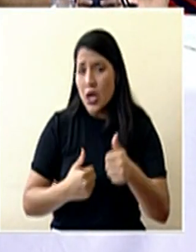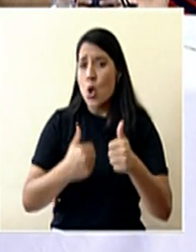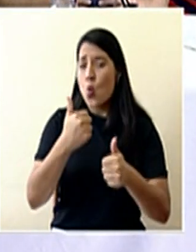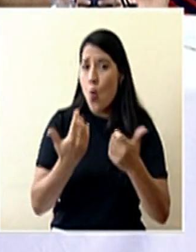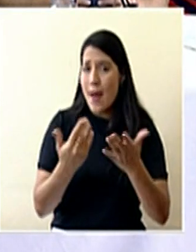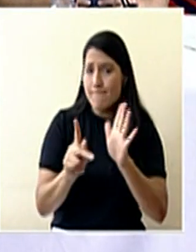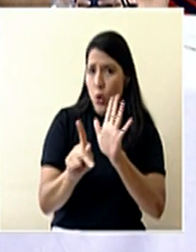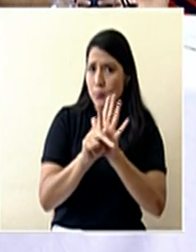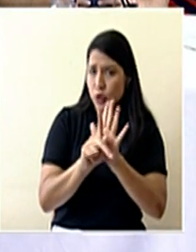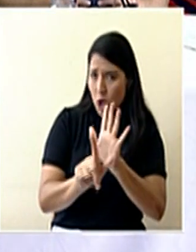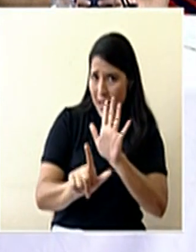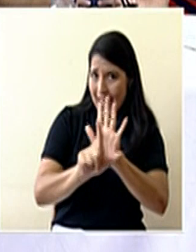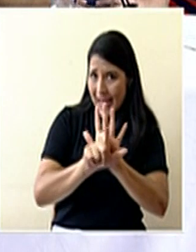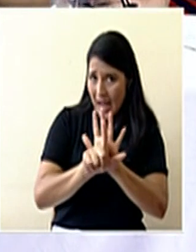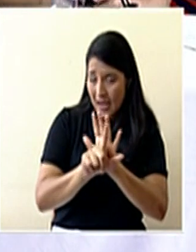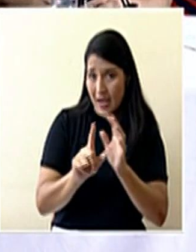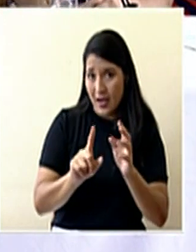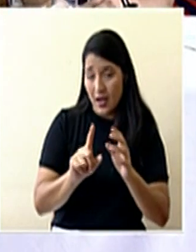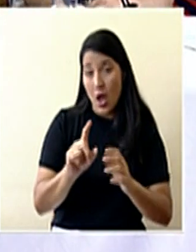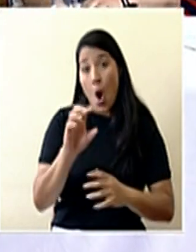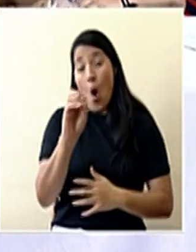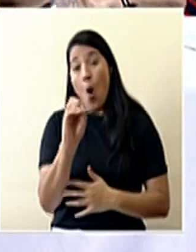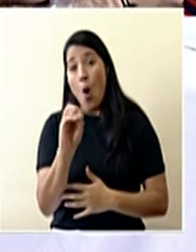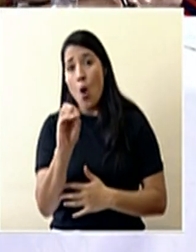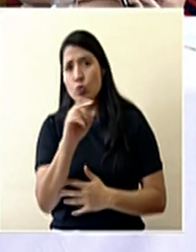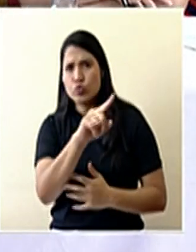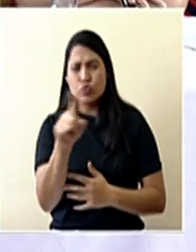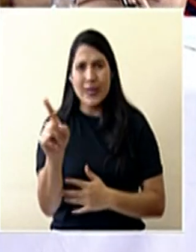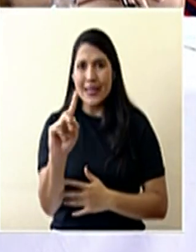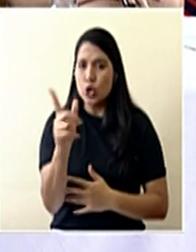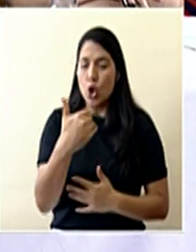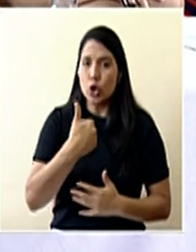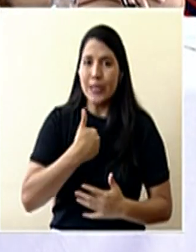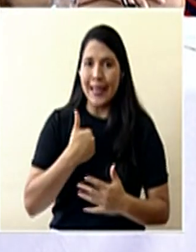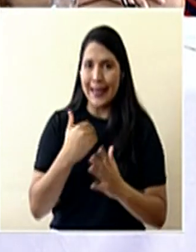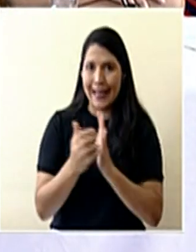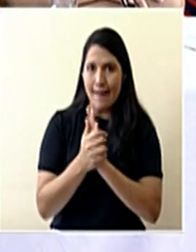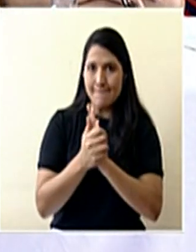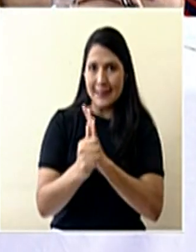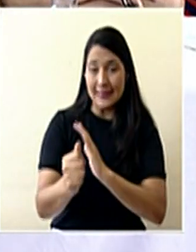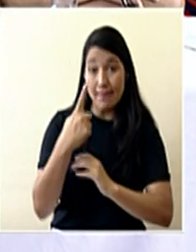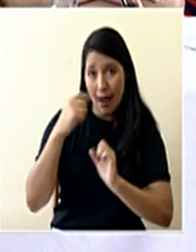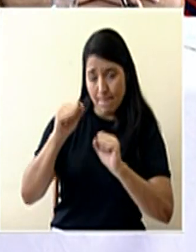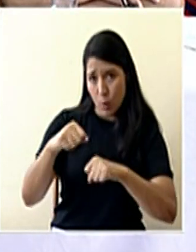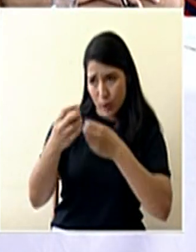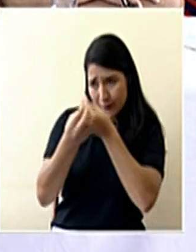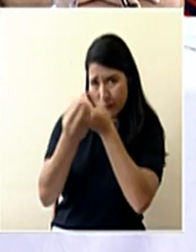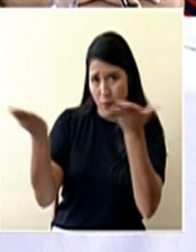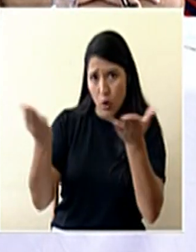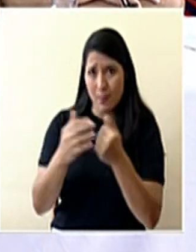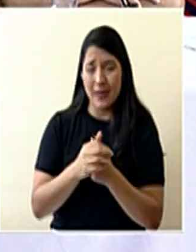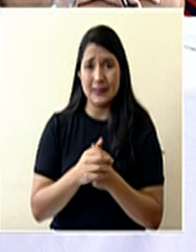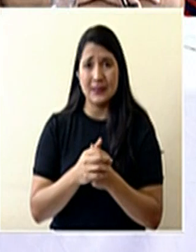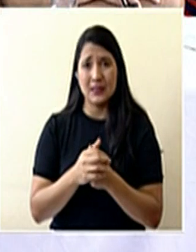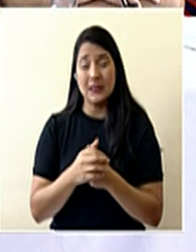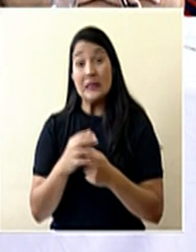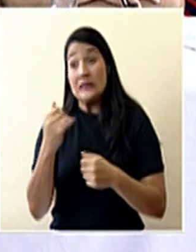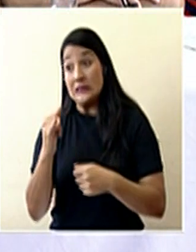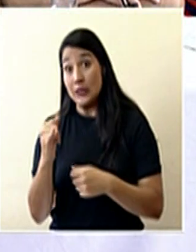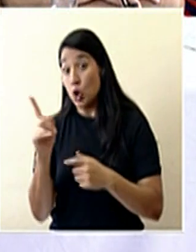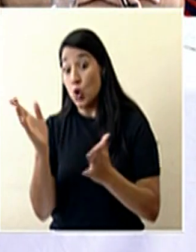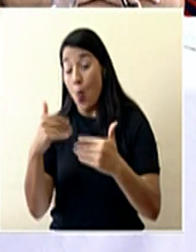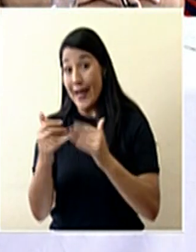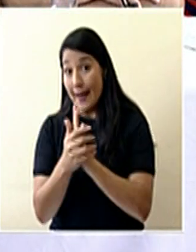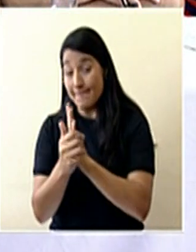así, ¿tienen un impedimento de tiempo y de capacidad en el recurso humano para ofrecer esta información? Si se trata de la segunda respuesta, ¿pueden